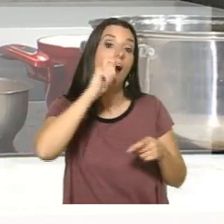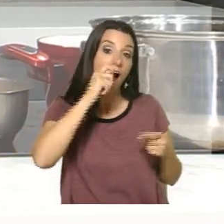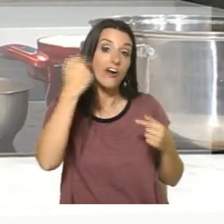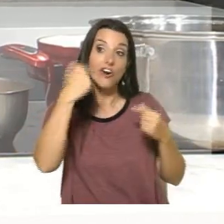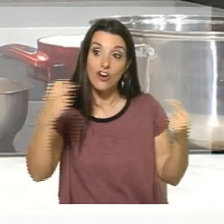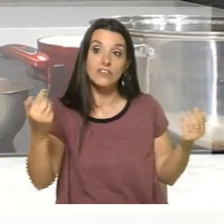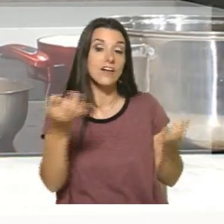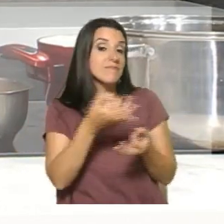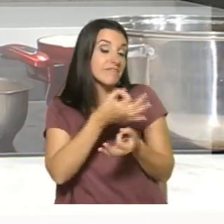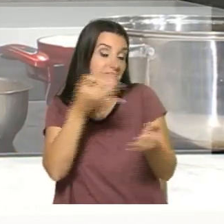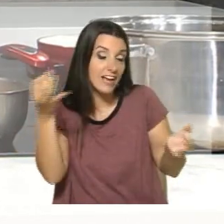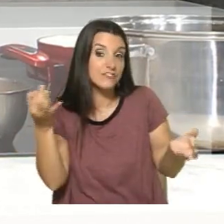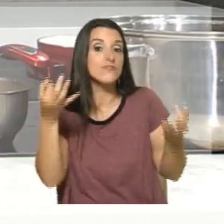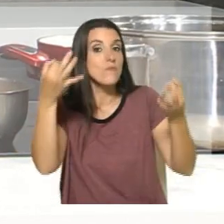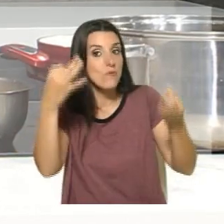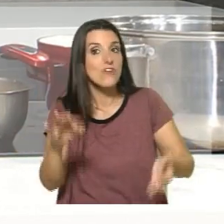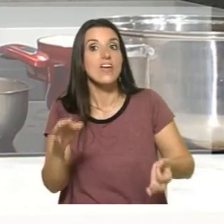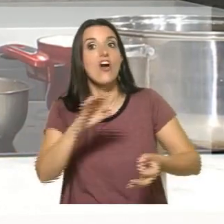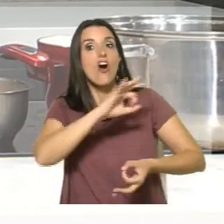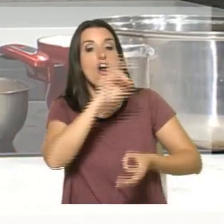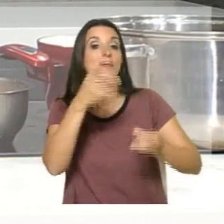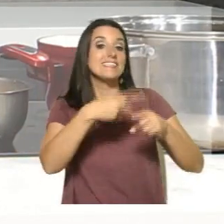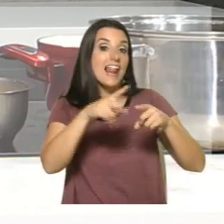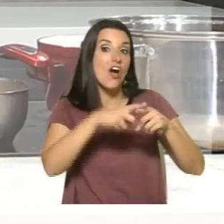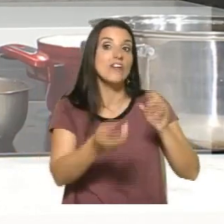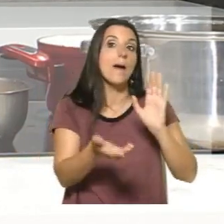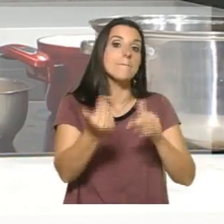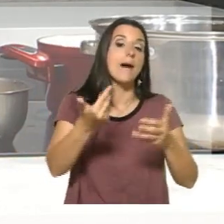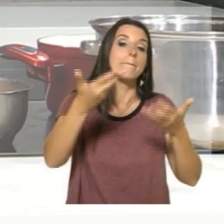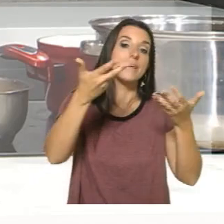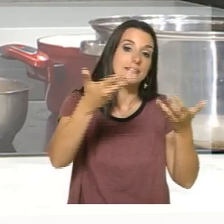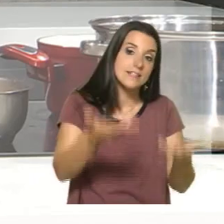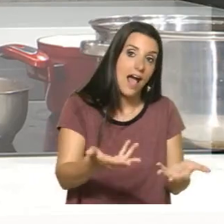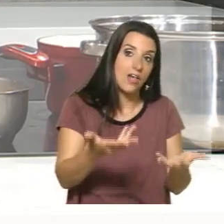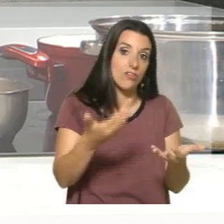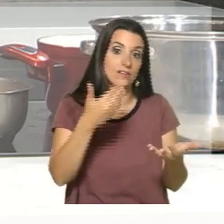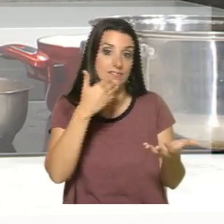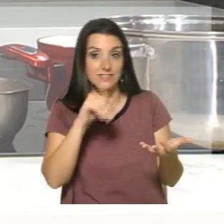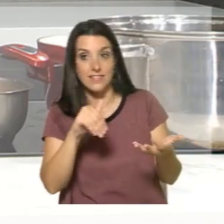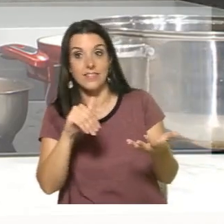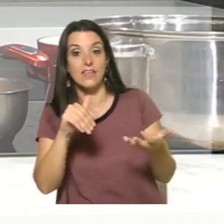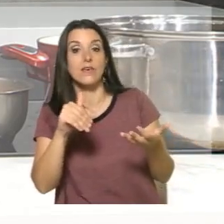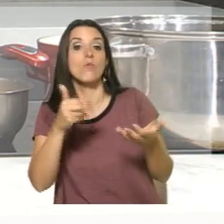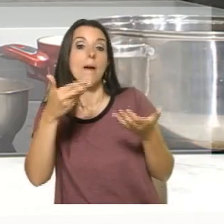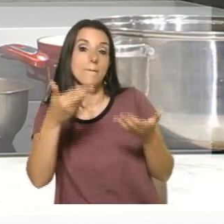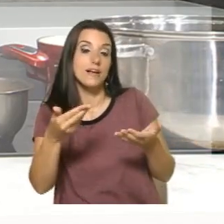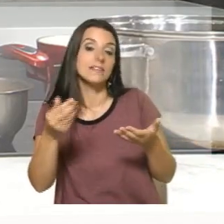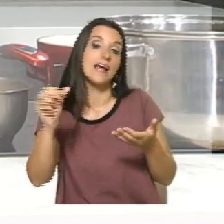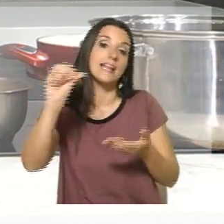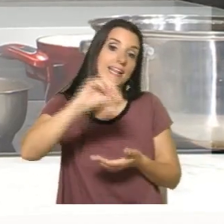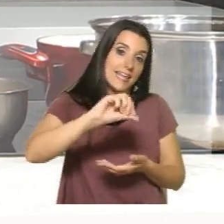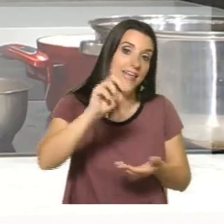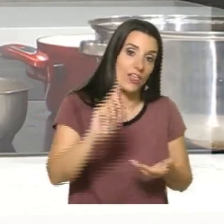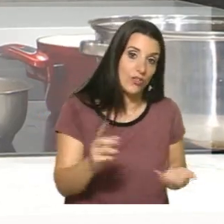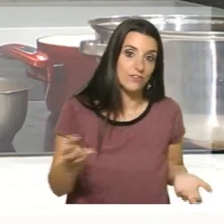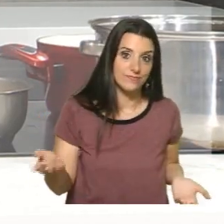espesor. Perfecto. ¿Ah? Si muy no bien. Le pones más zanahoria, más espesor. Se te va, te queda muy espesa, le agregas un poco de líquido.